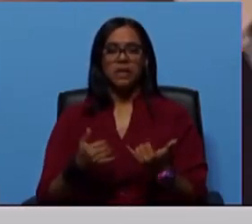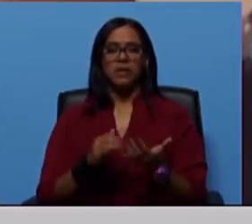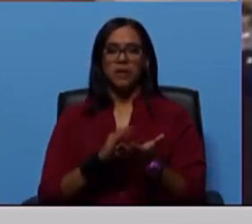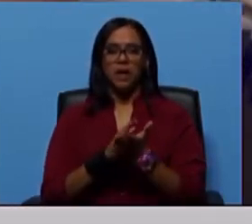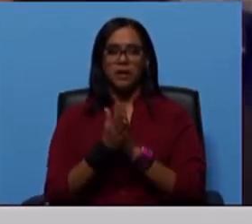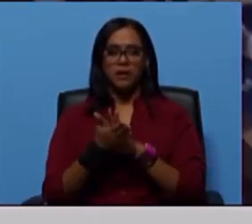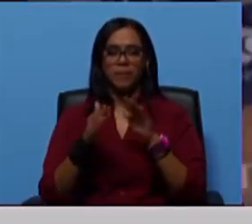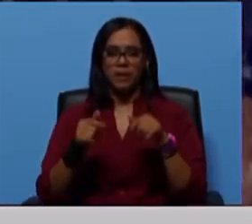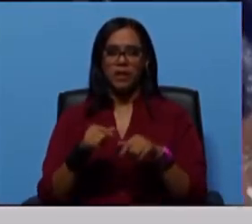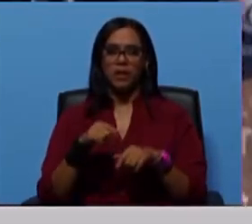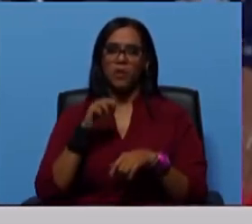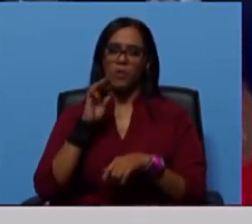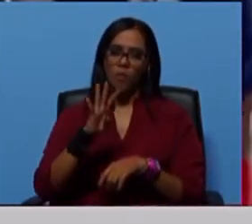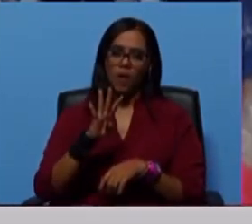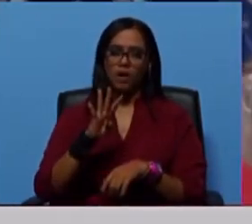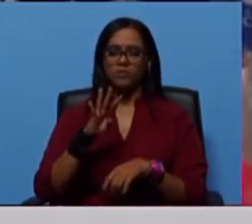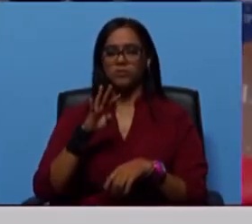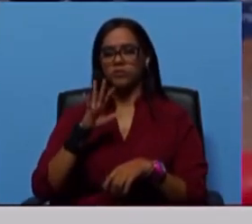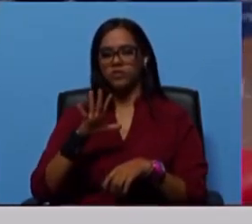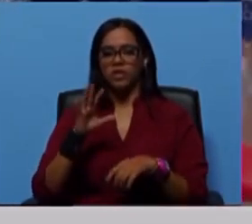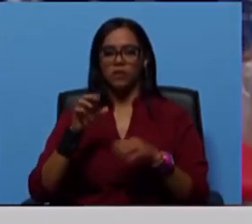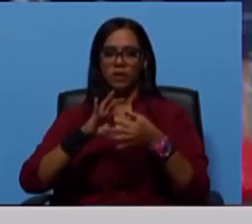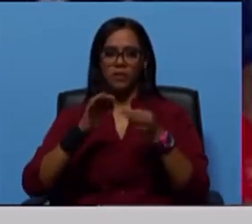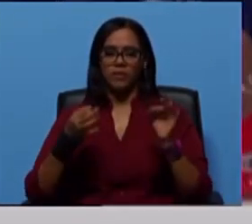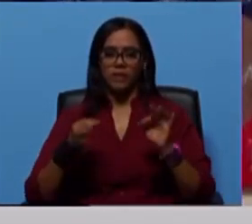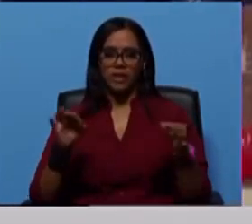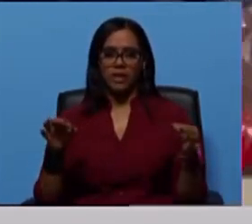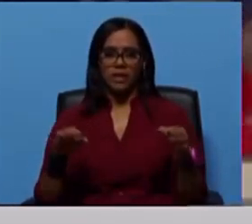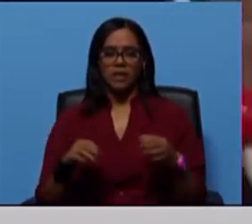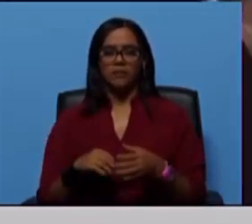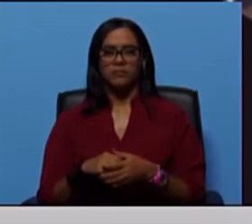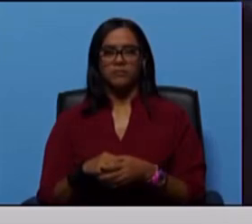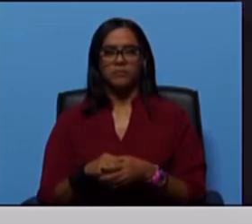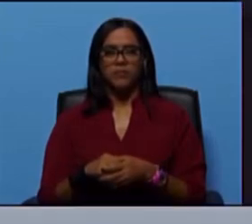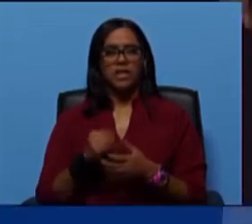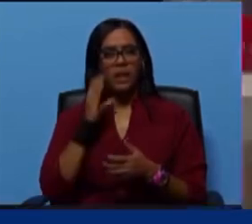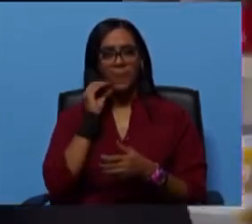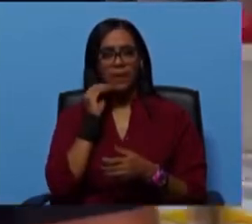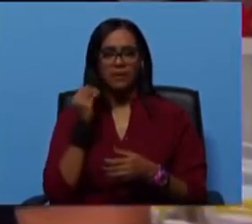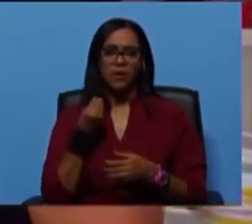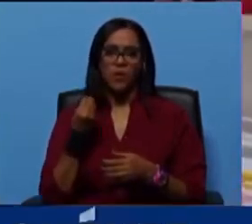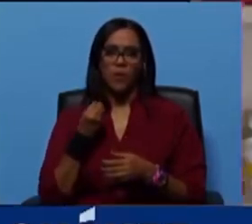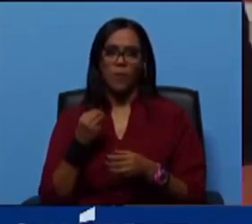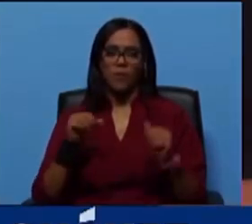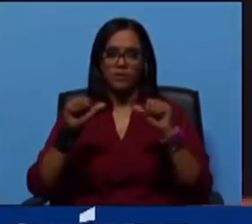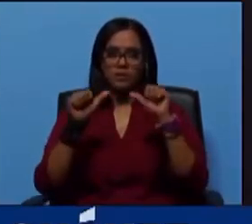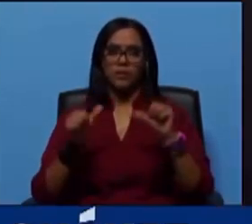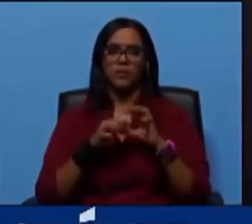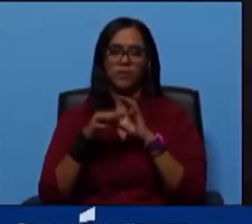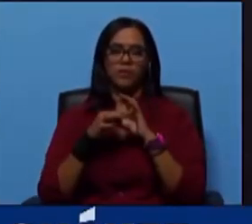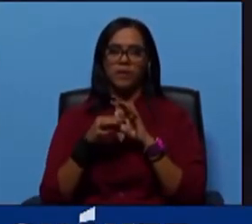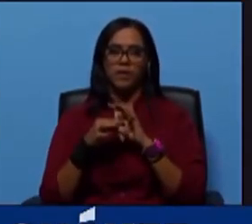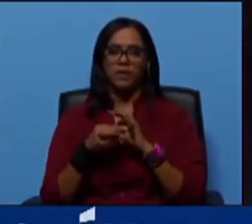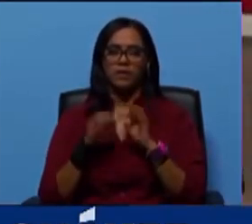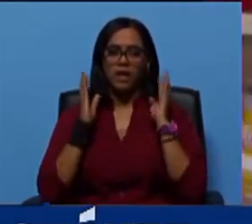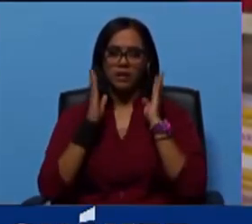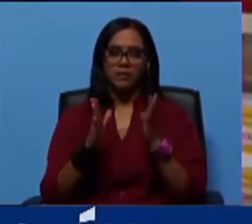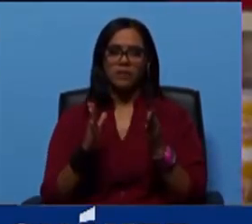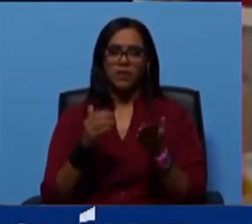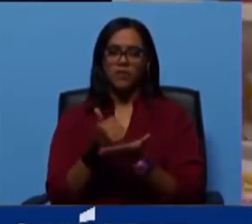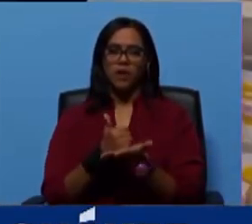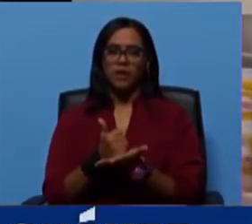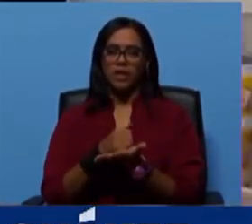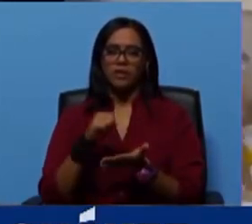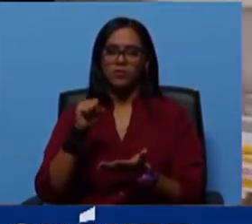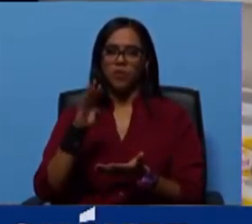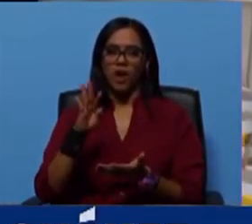menos 4 o 5 eslabones de la cadena. Esta experiencia sería más o menos como lo del sistema unificado de atención farmacéutica, el SUAF.